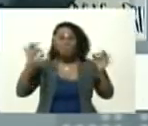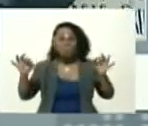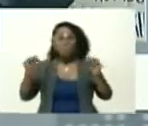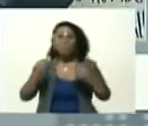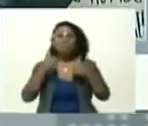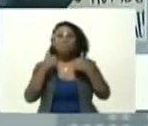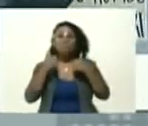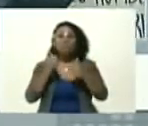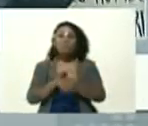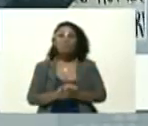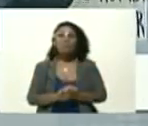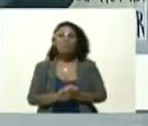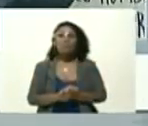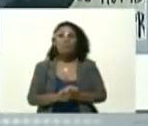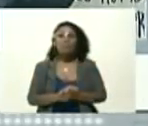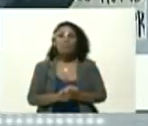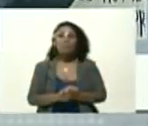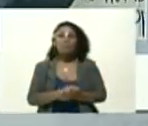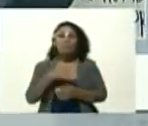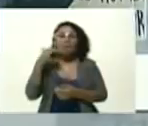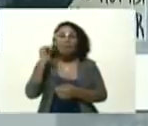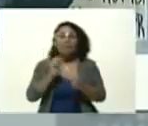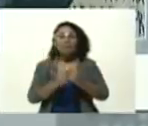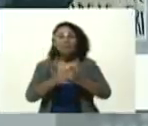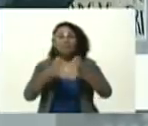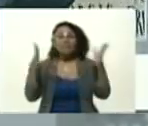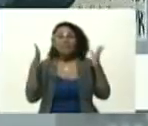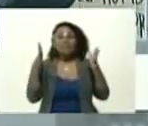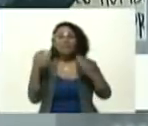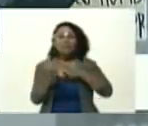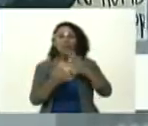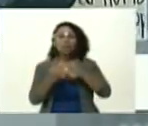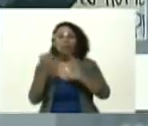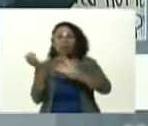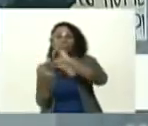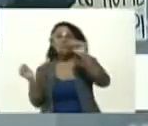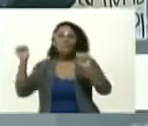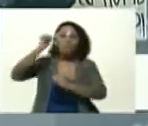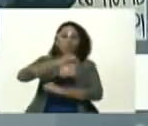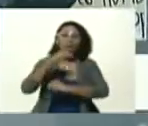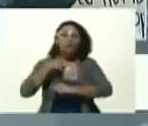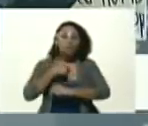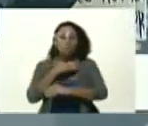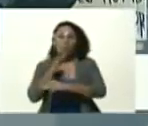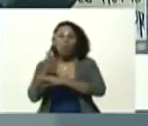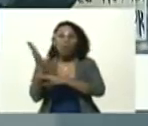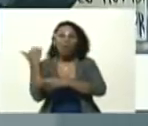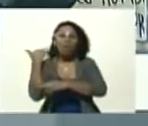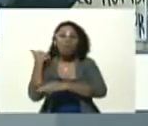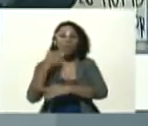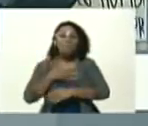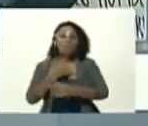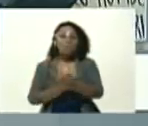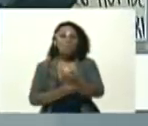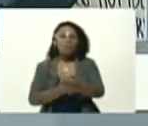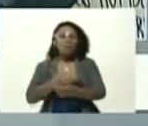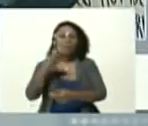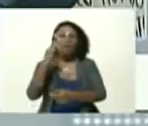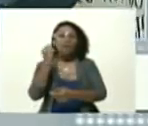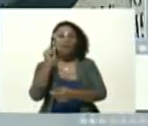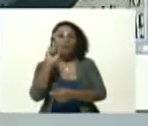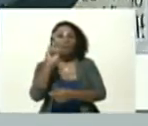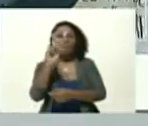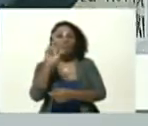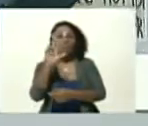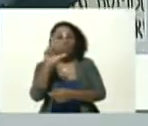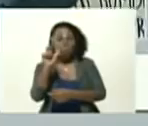Paralímpicos. Tiene tremendas instalaciones de judo, las conozco, ahí iba yo con Raúl, mi hermano querido